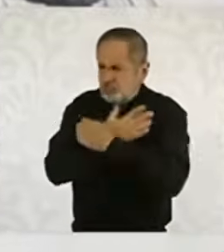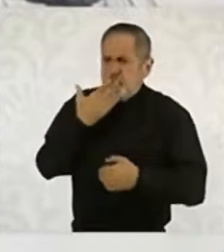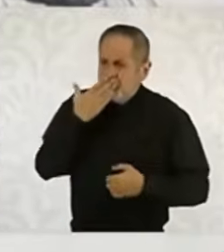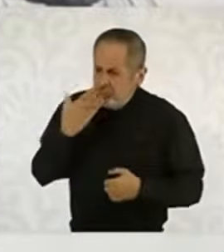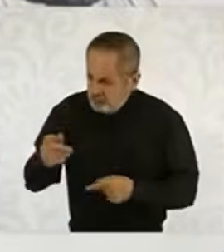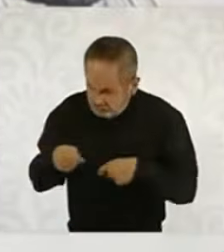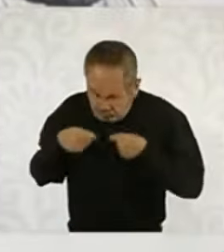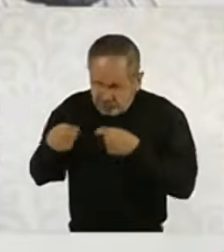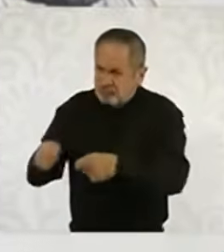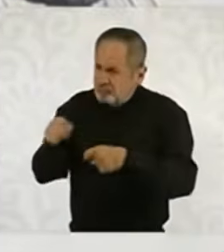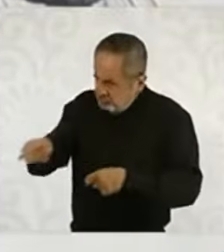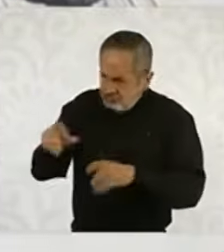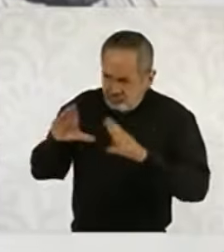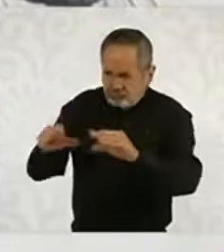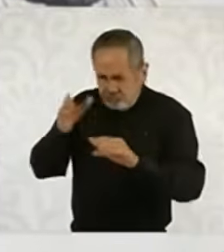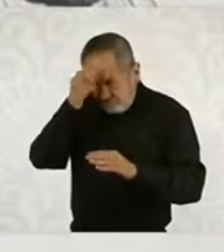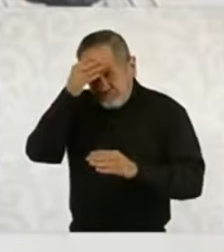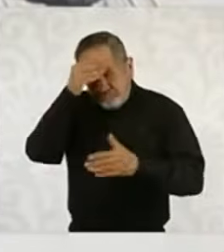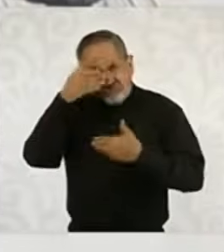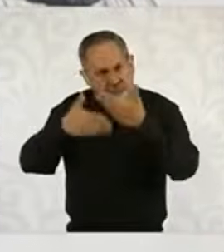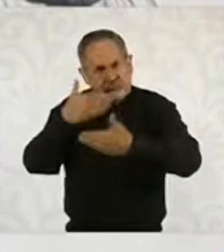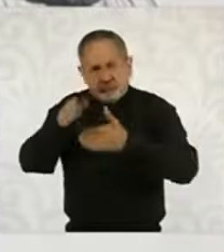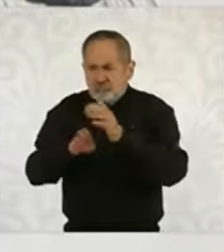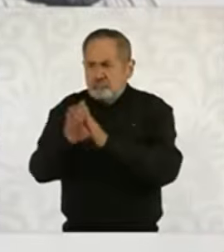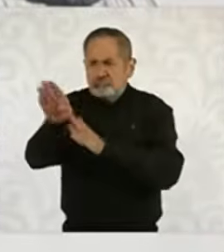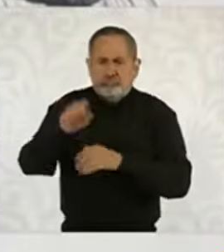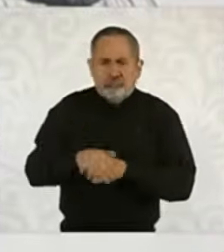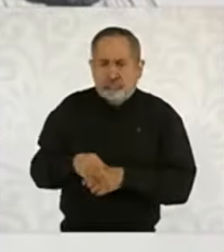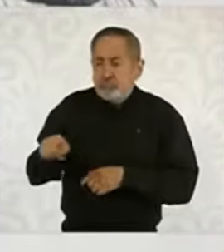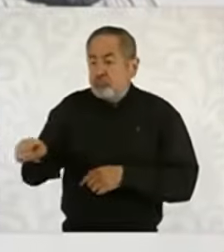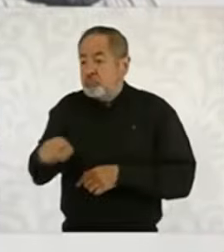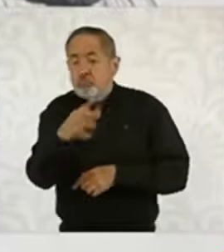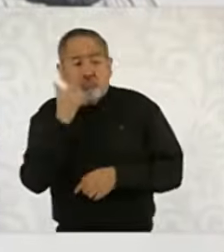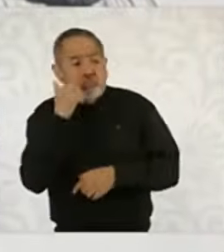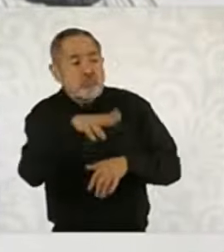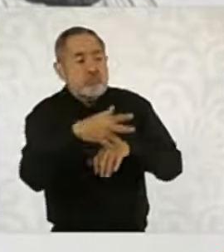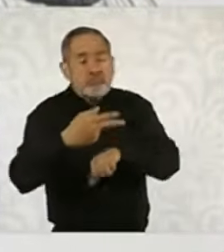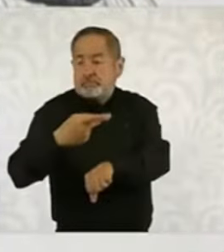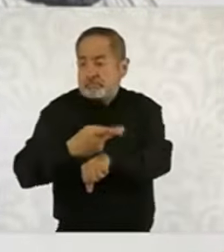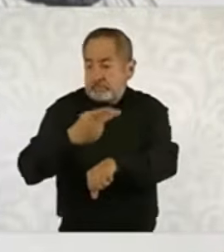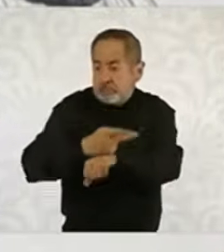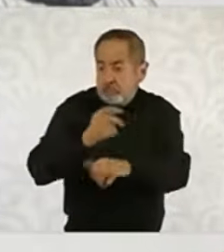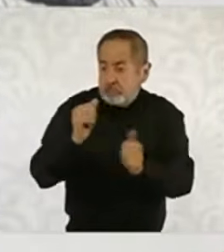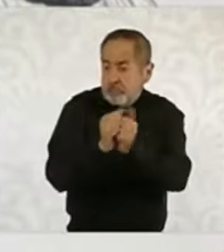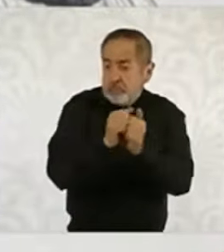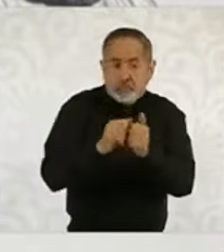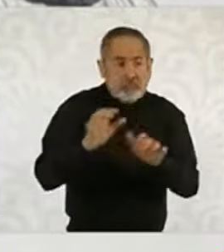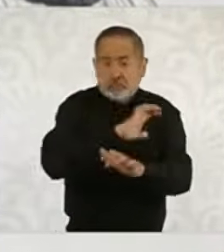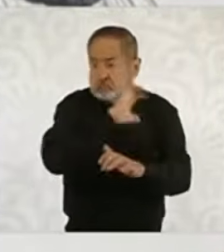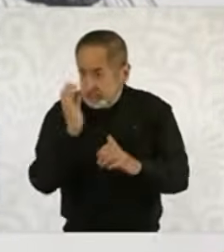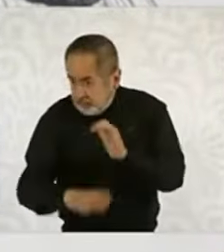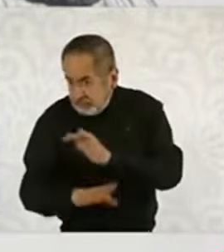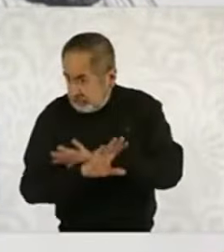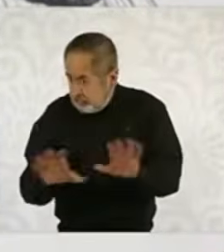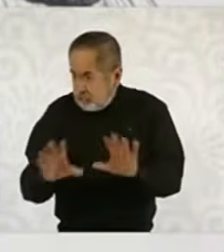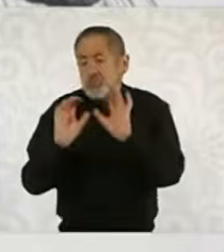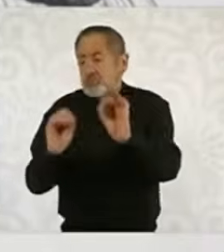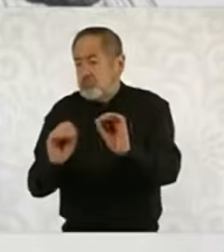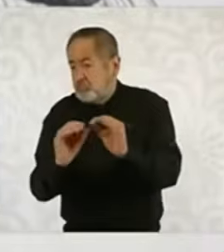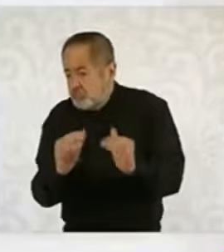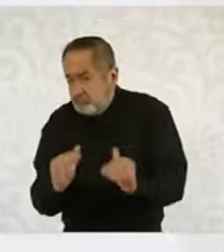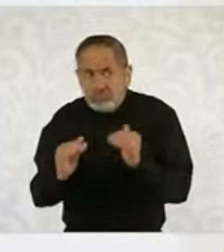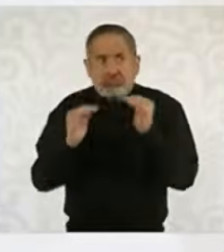puedan continuar, si quieren, con carreras terminales en la preparatoria y si no, poder seguir estudiando la